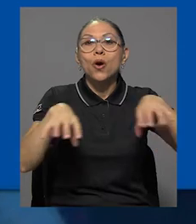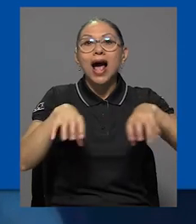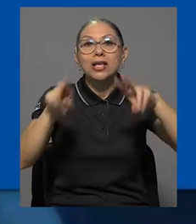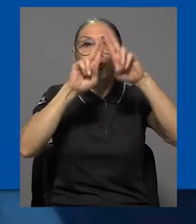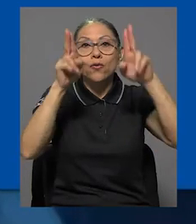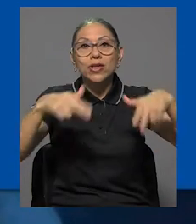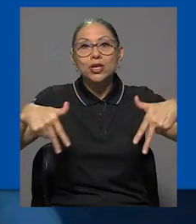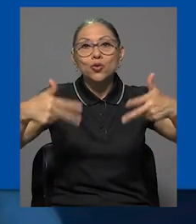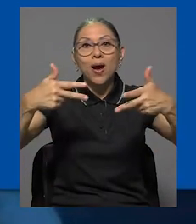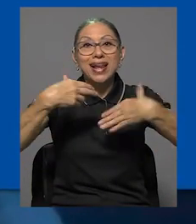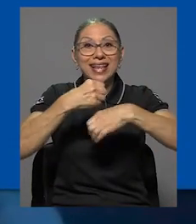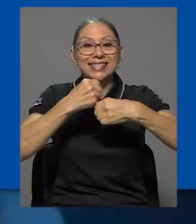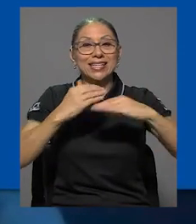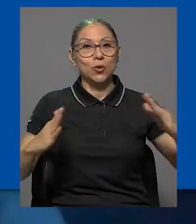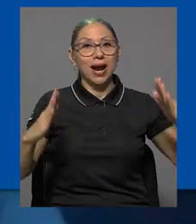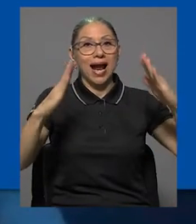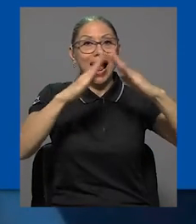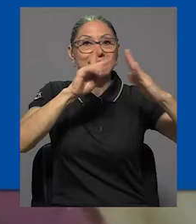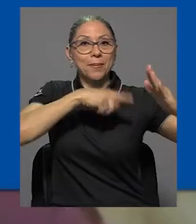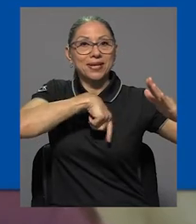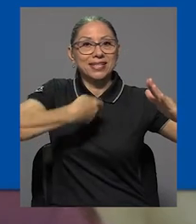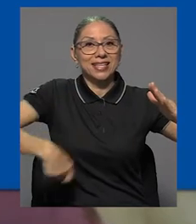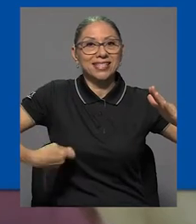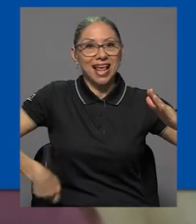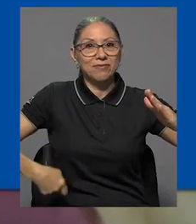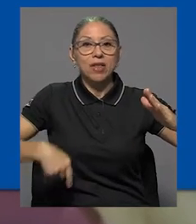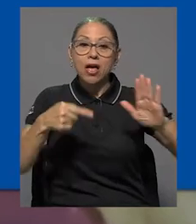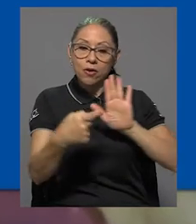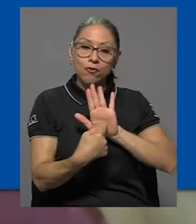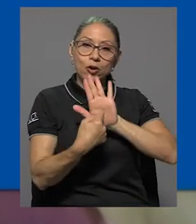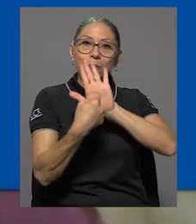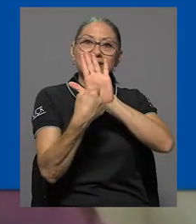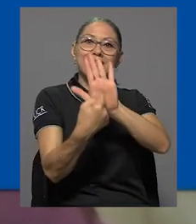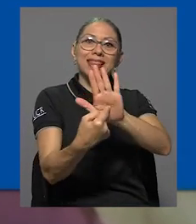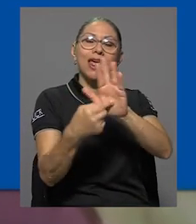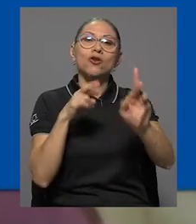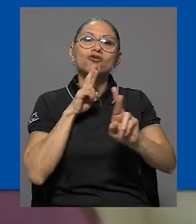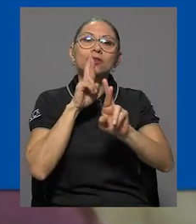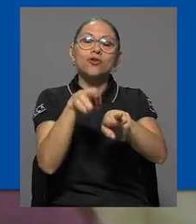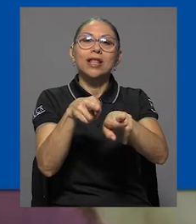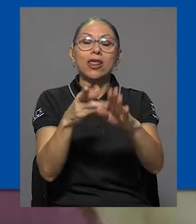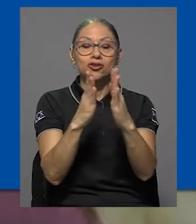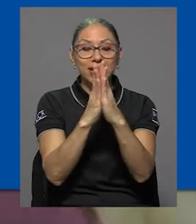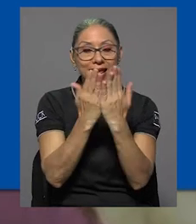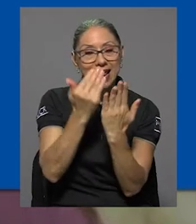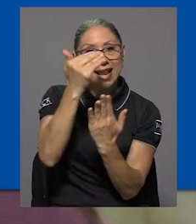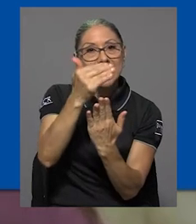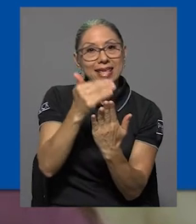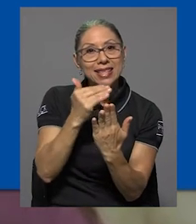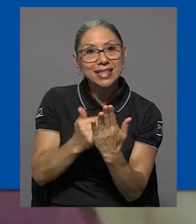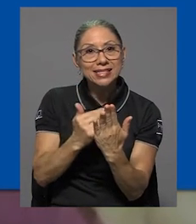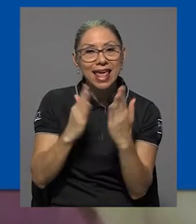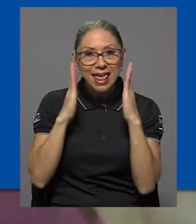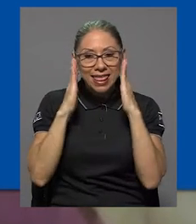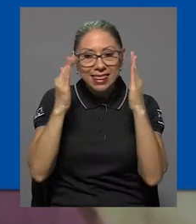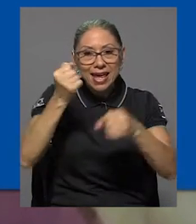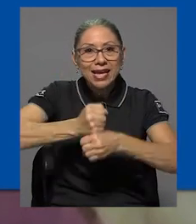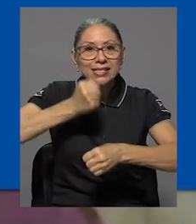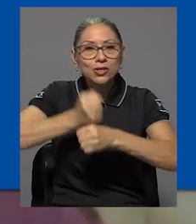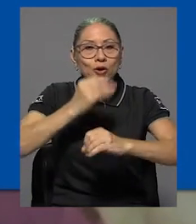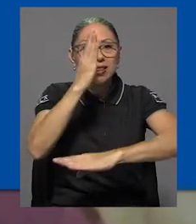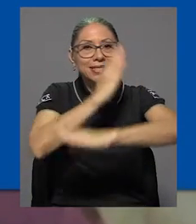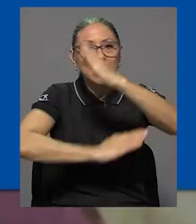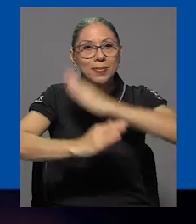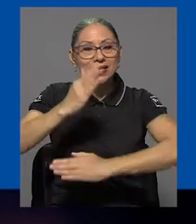virtual realizado en la Casa Presidencial, fueron presentados los resultados del Índice de Gestión en Discapacidad y